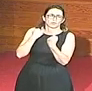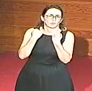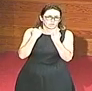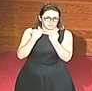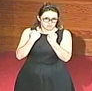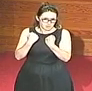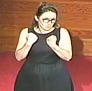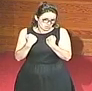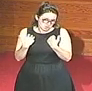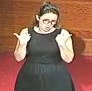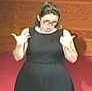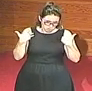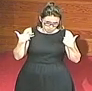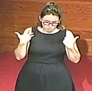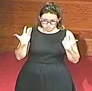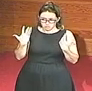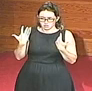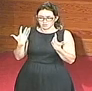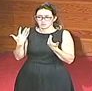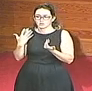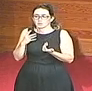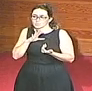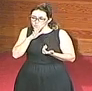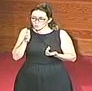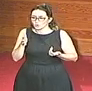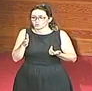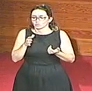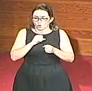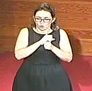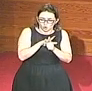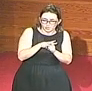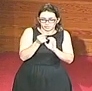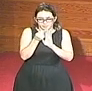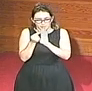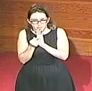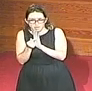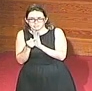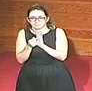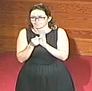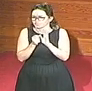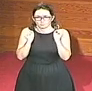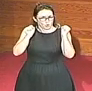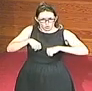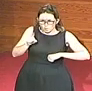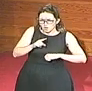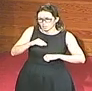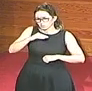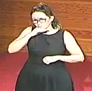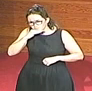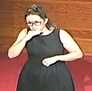pero ha sido. Pues que eran contrarios también a las medidas contra el coronavirus, estaban enfadados, se sentían mal, había,